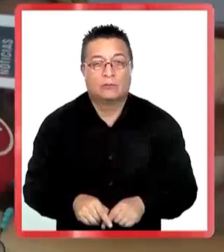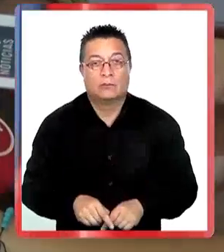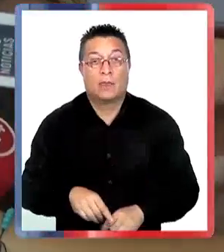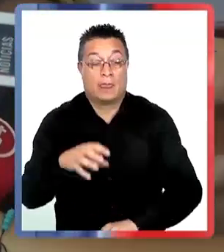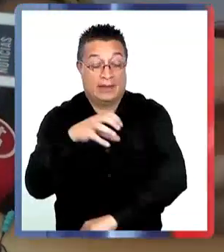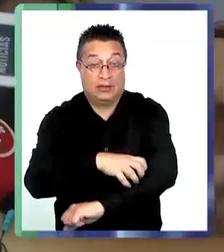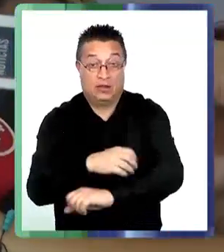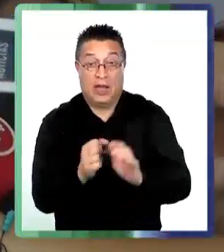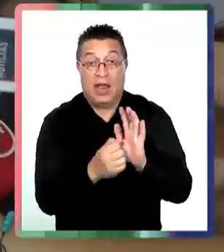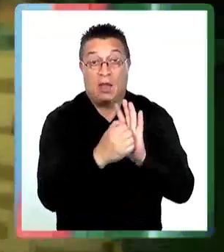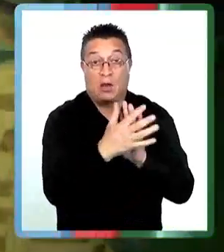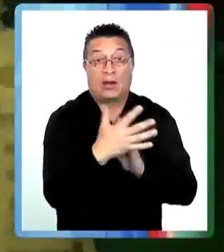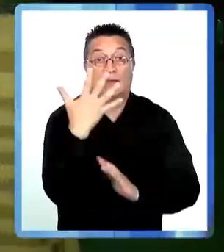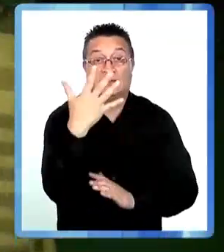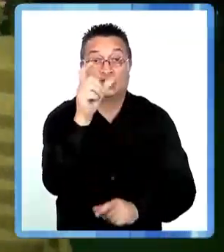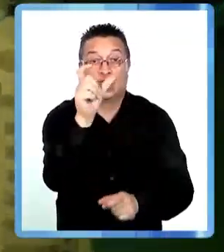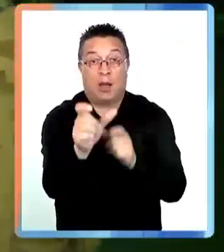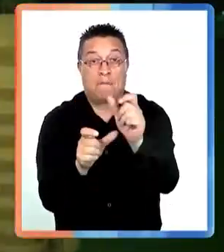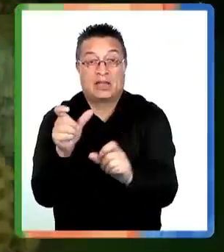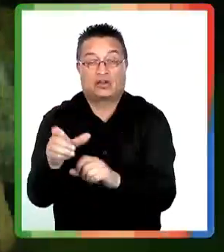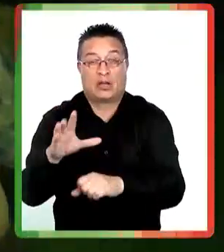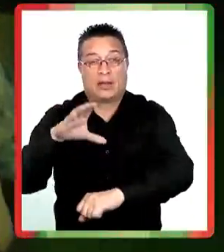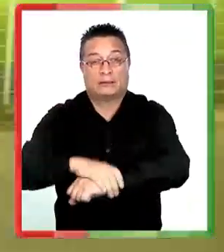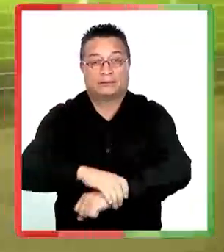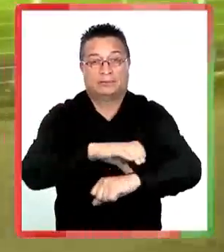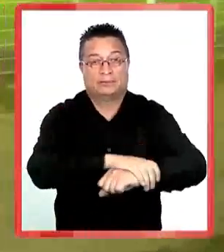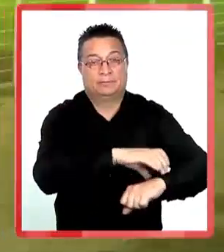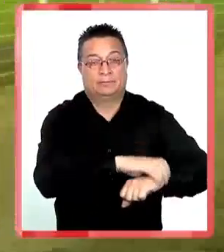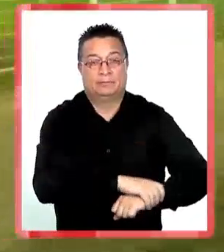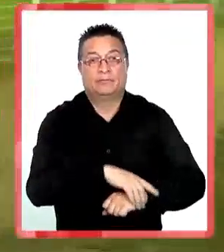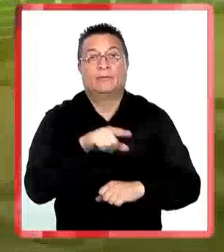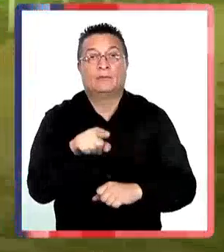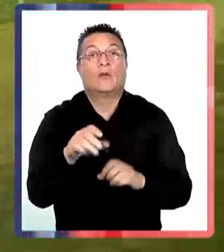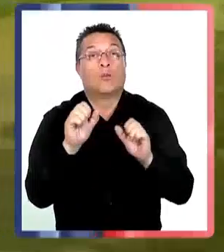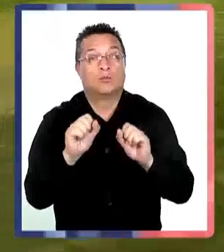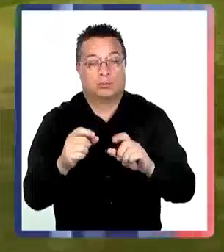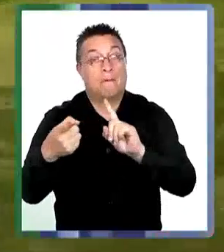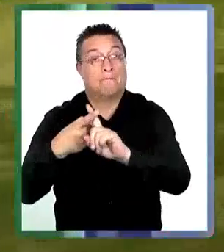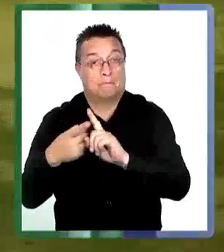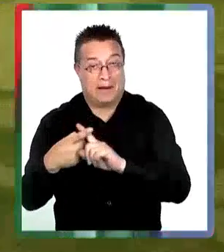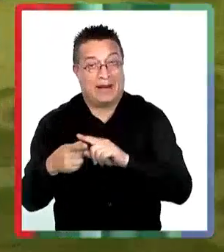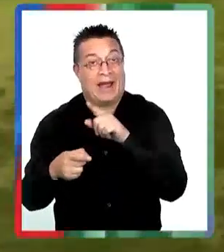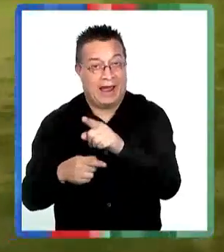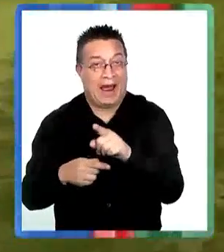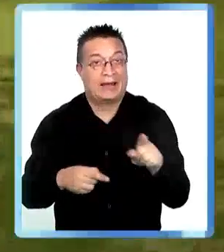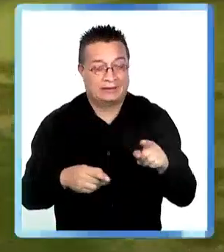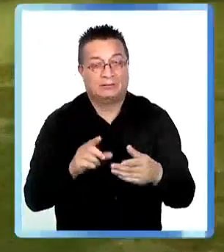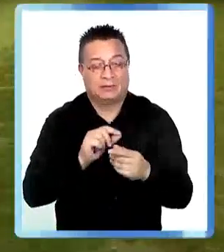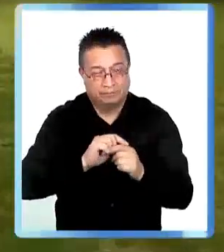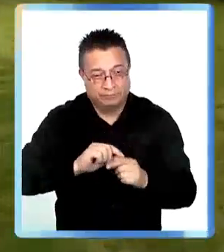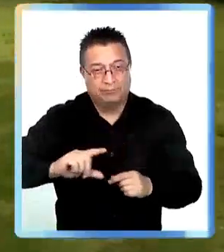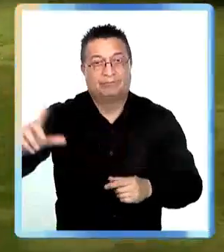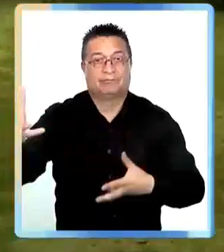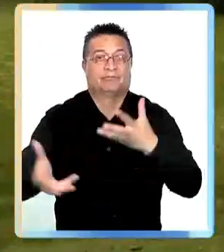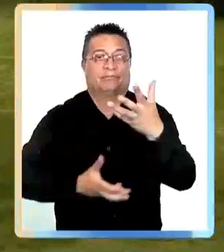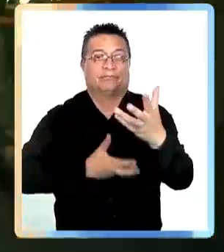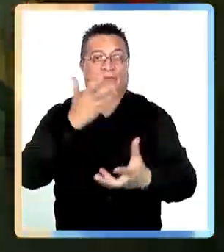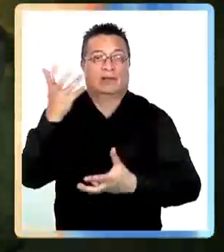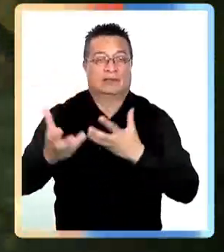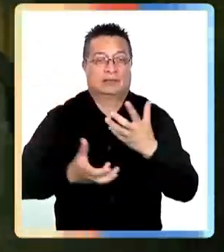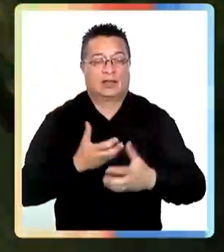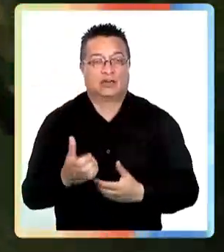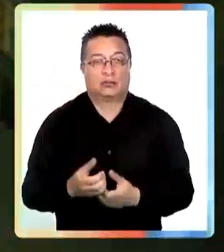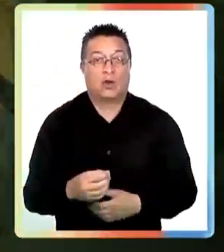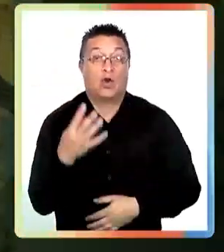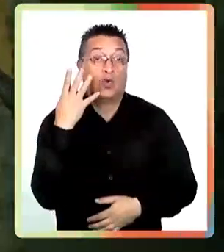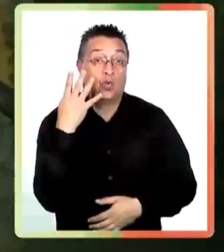al servicio de estos objetivos en la región de la araucanía cinco personas han sido detenidas por su eventual participación